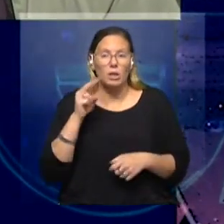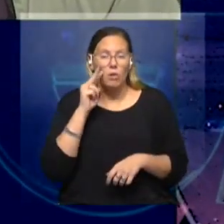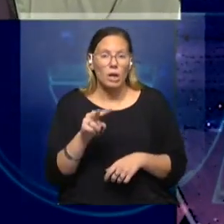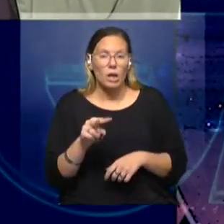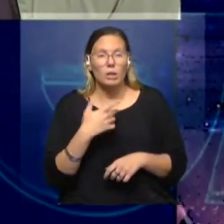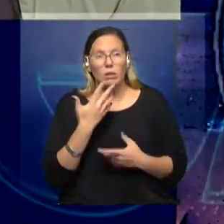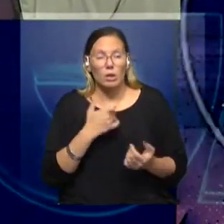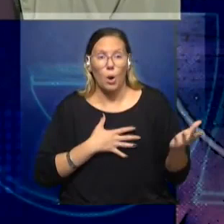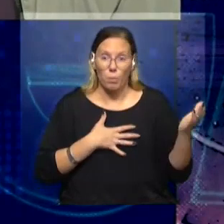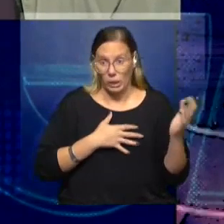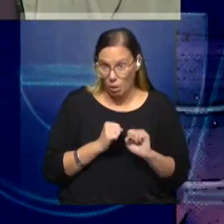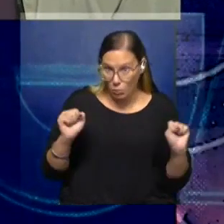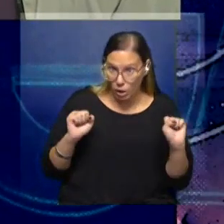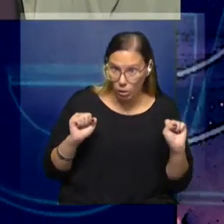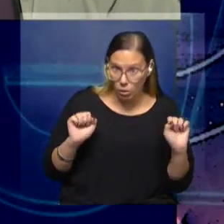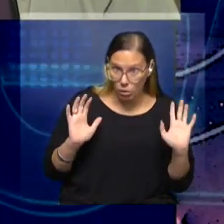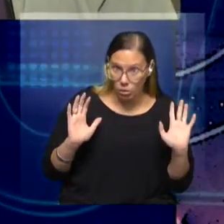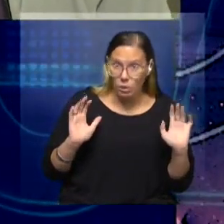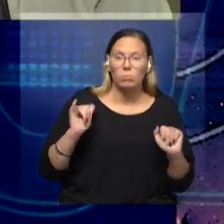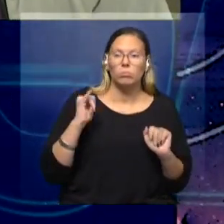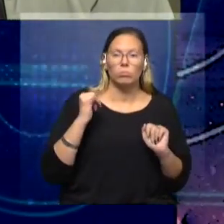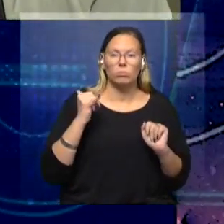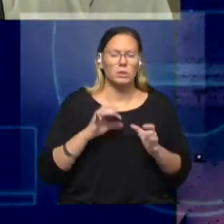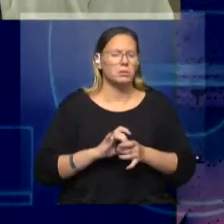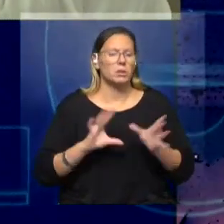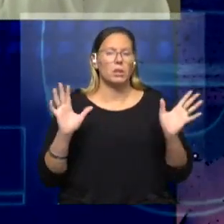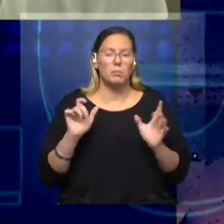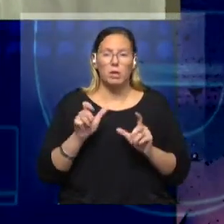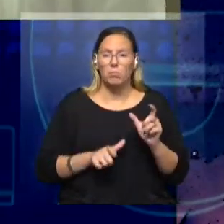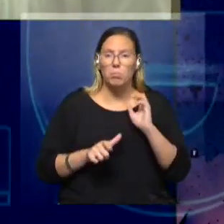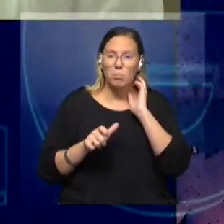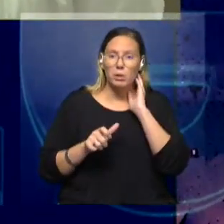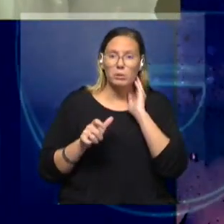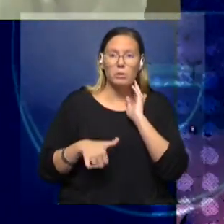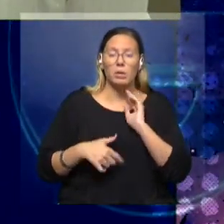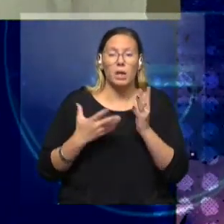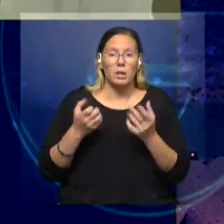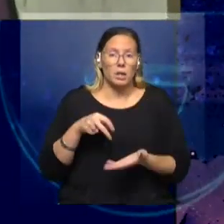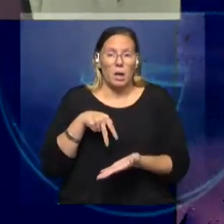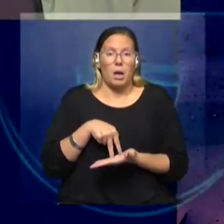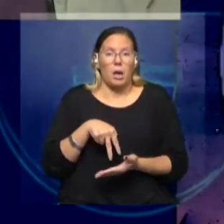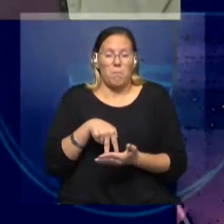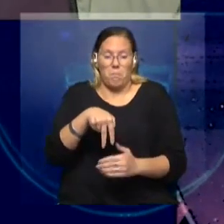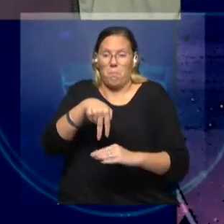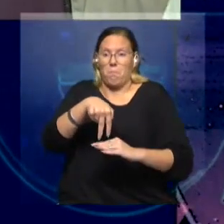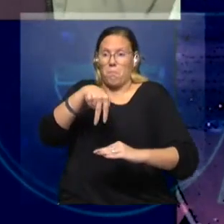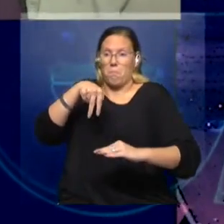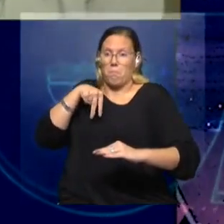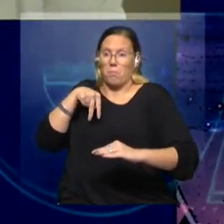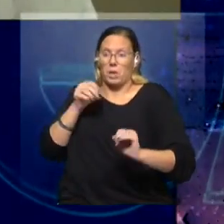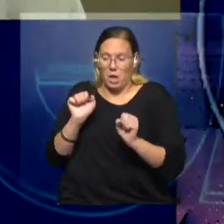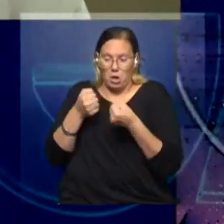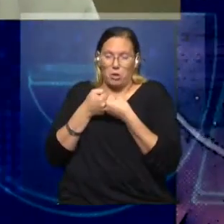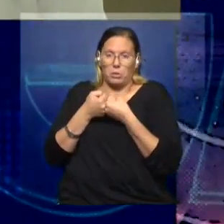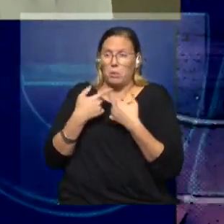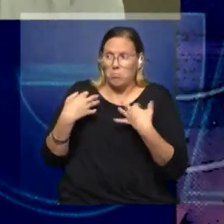me pinta a bailar, es para eso. Claro, y libre también. Hay gente que si quiere, bueno, permanecer en el borde y que no la vean, bueno, me